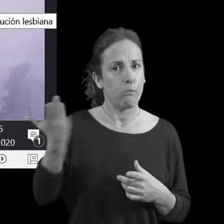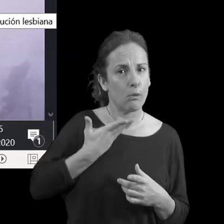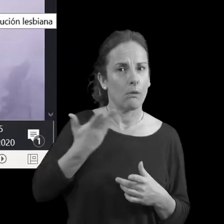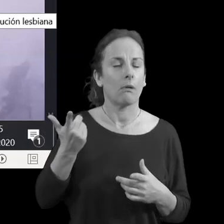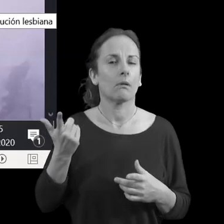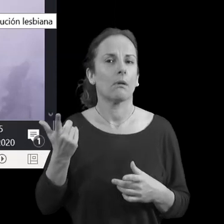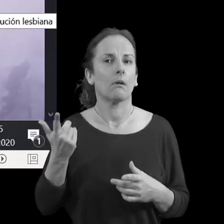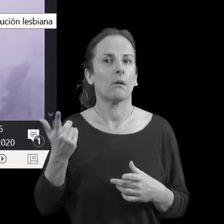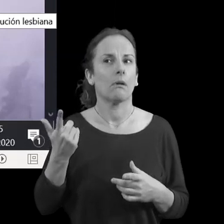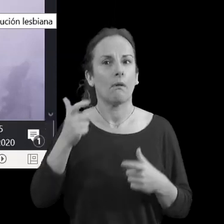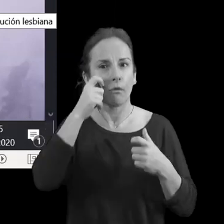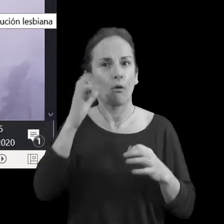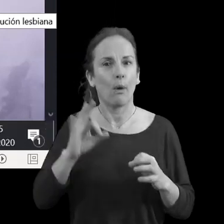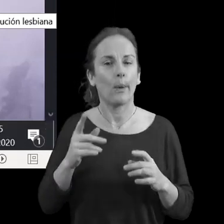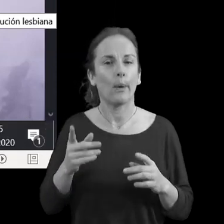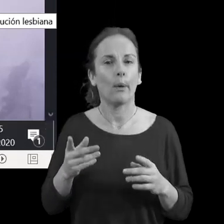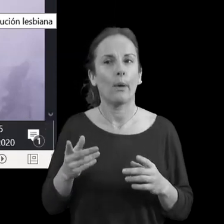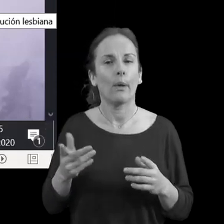menos sutiles,